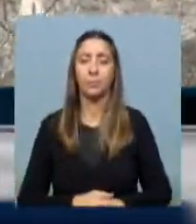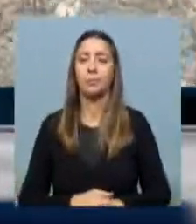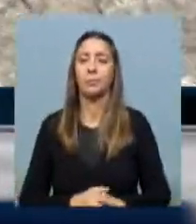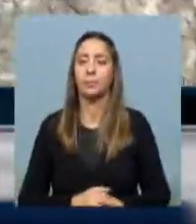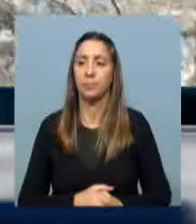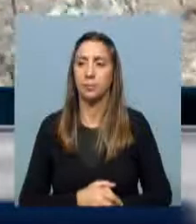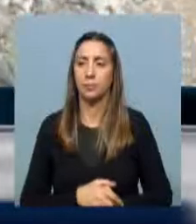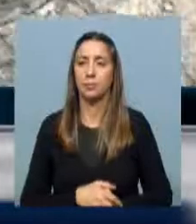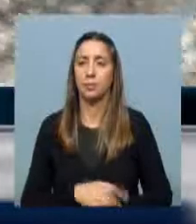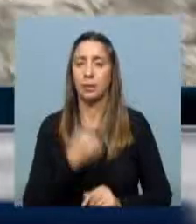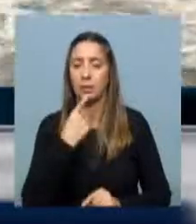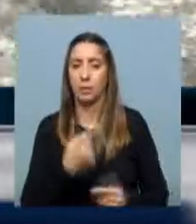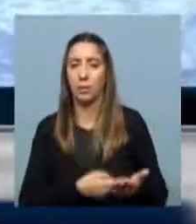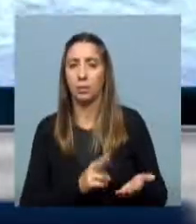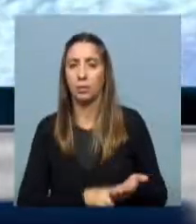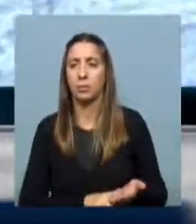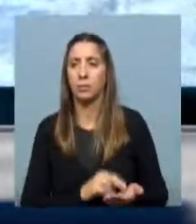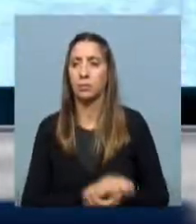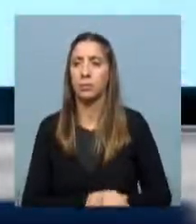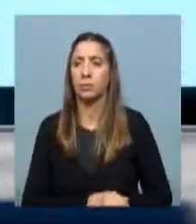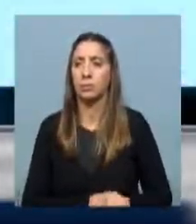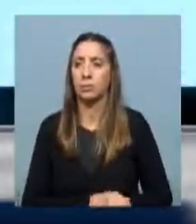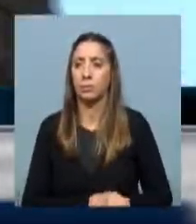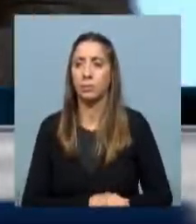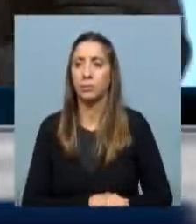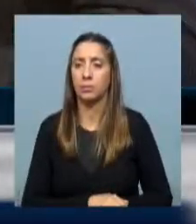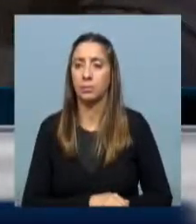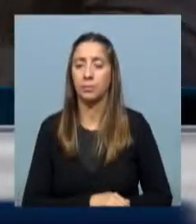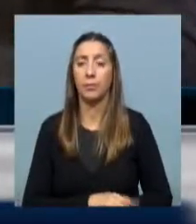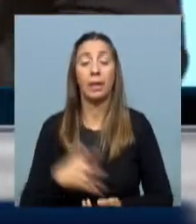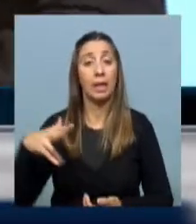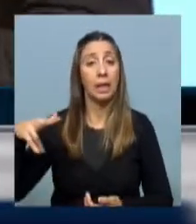los helicópteros. ¿Puede recalcarme un poco, Godoy, si quiere también? Sí, el avión,